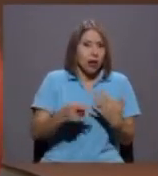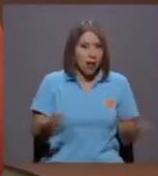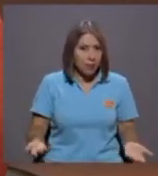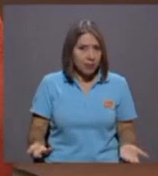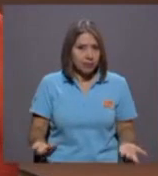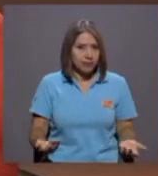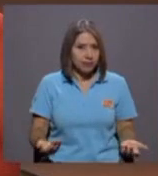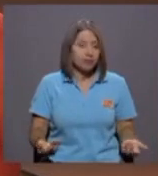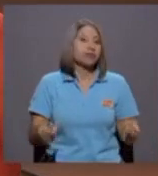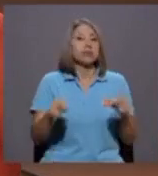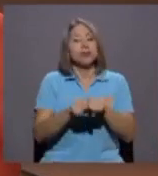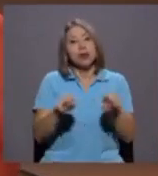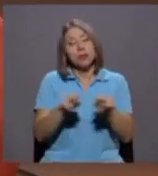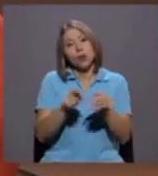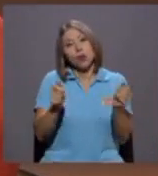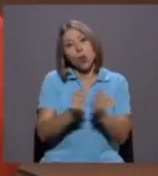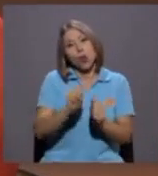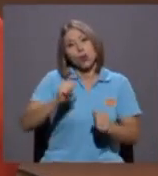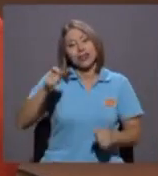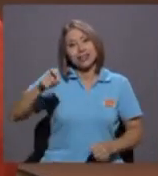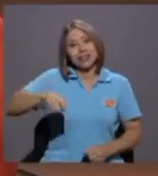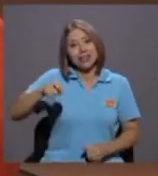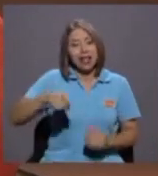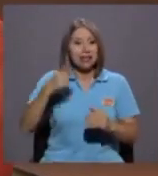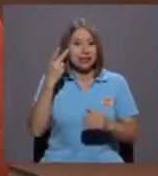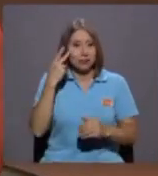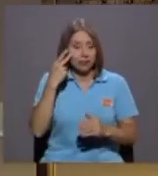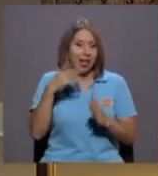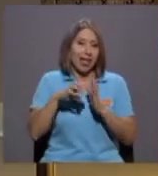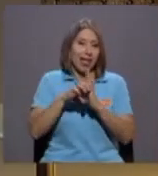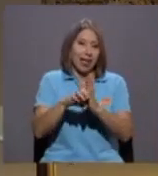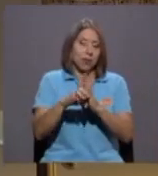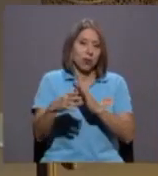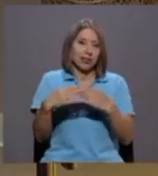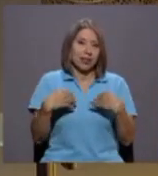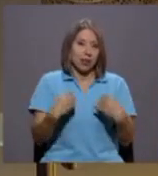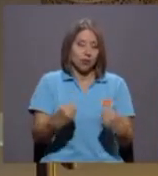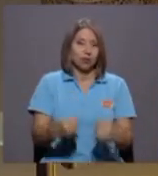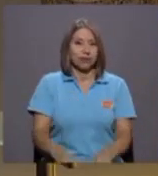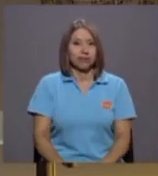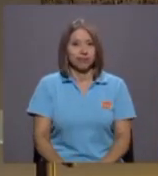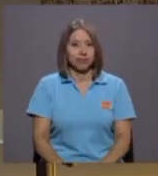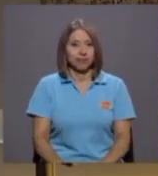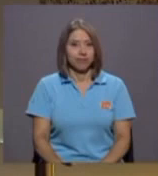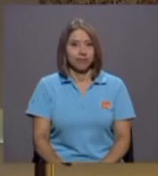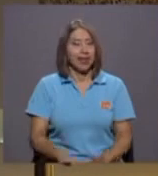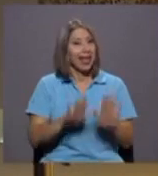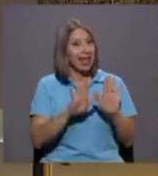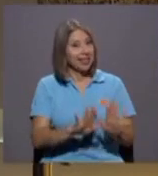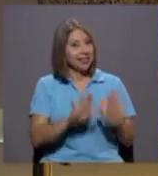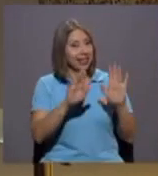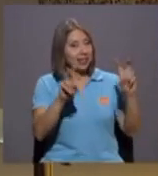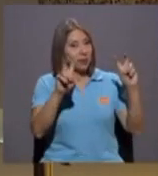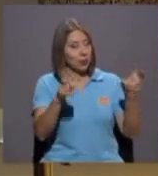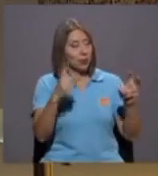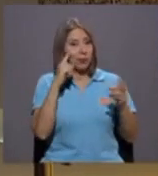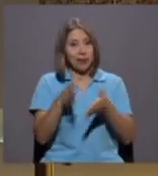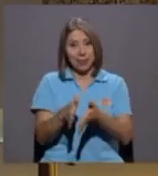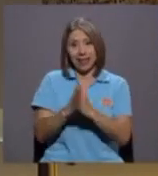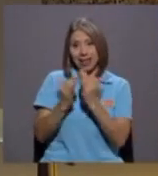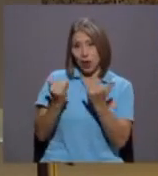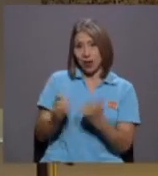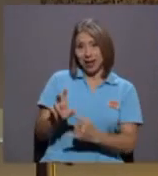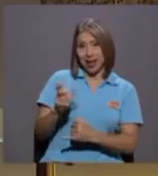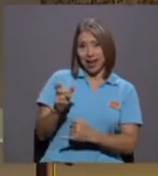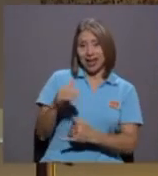versus otras necesidades, como por ejemplo en salud. Excelente punto para pedirle al canal que nos